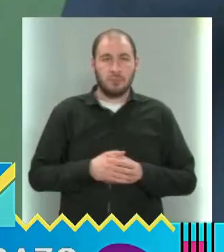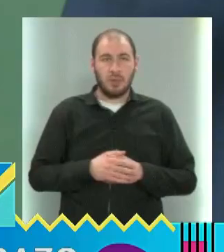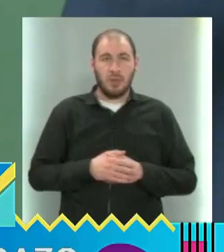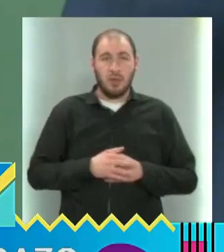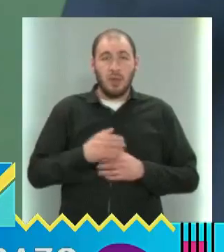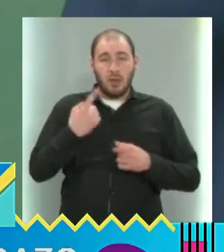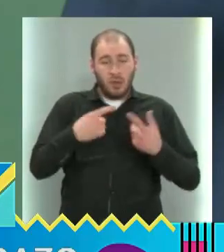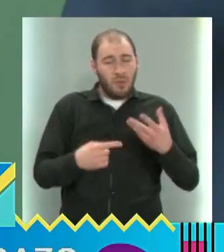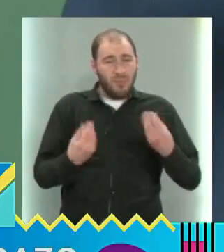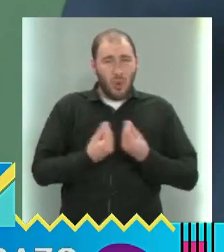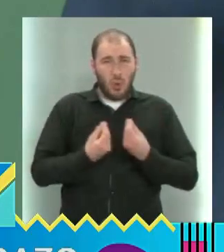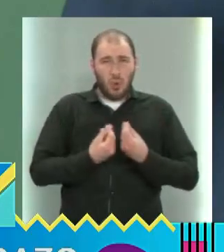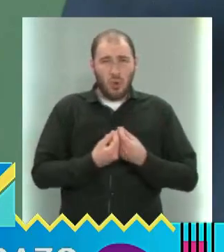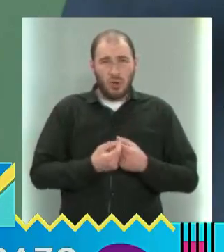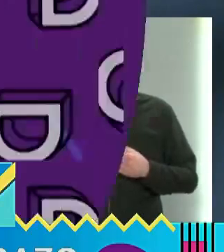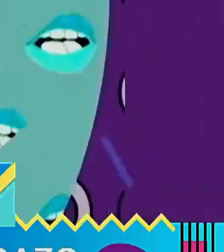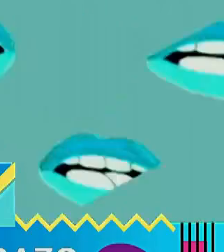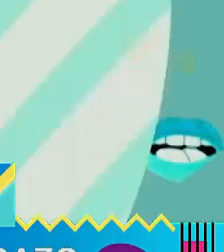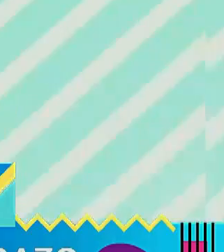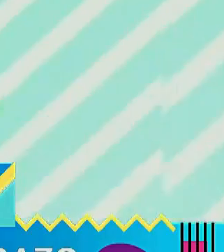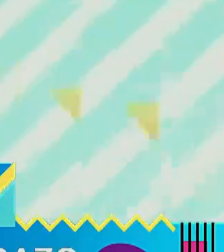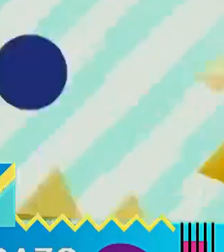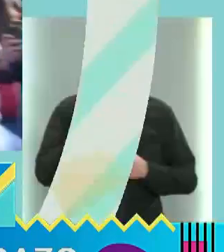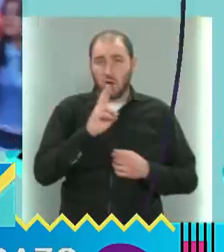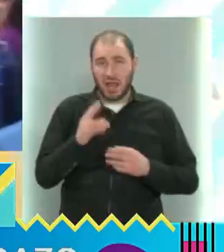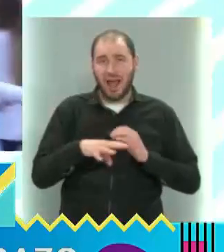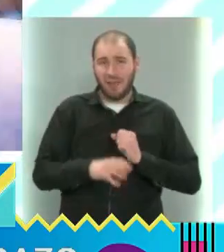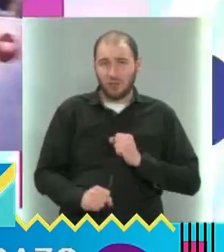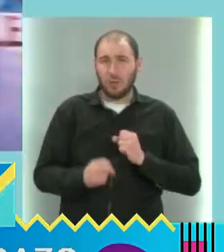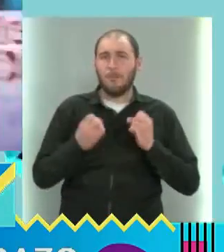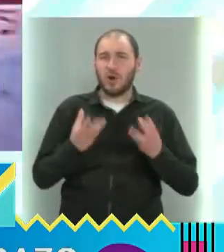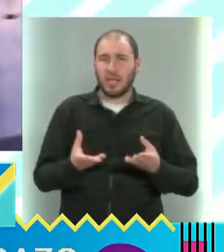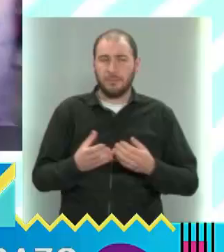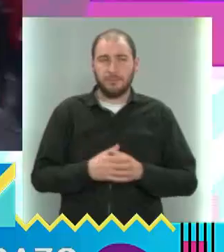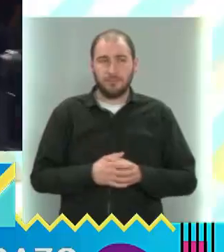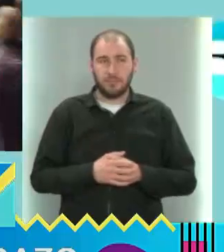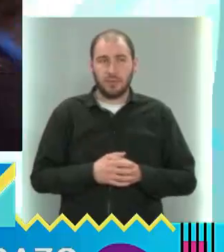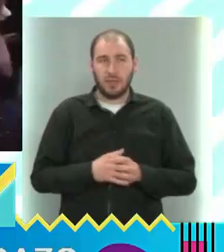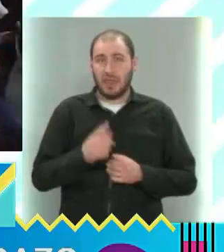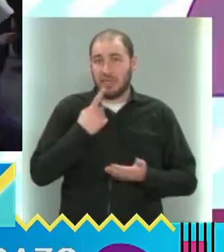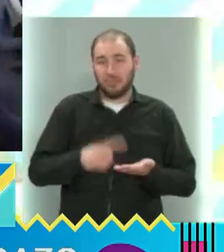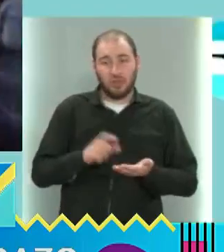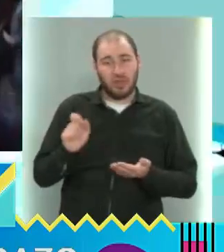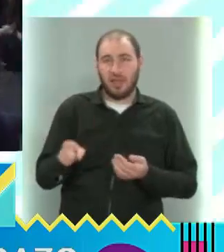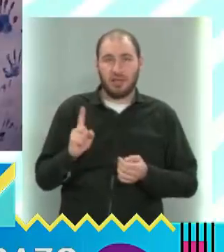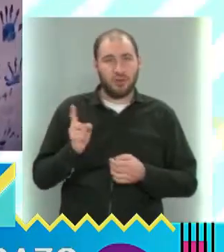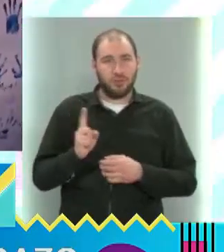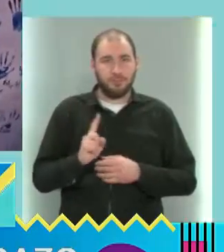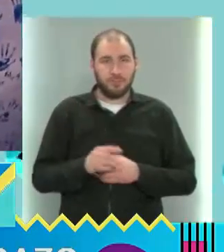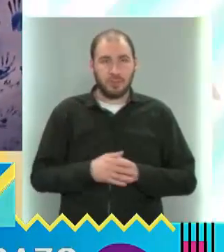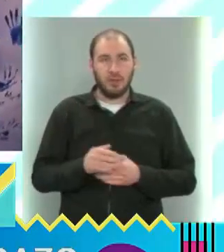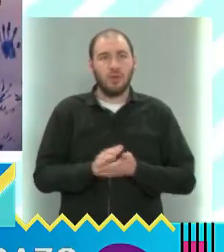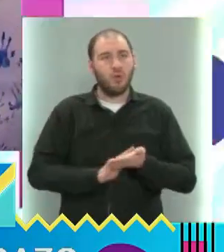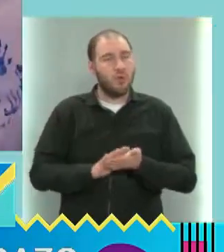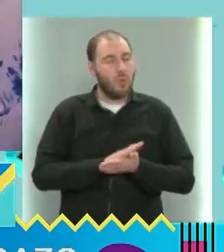muchas de las situaciones por las cuales la mujer llega a abortar no es por su propia decisión.